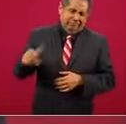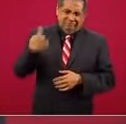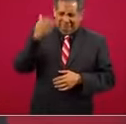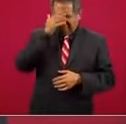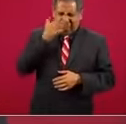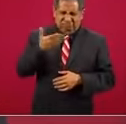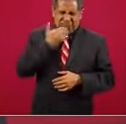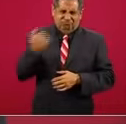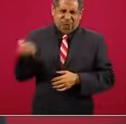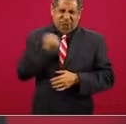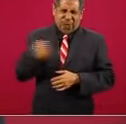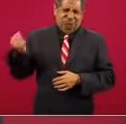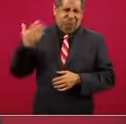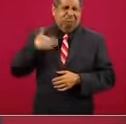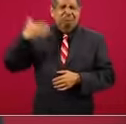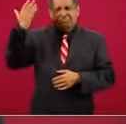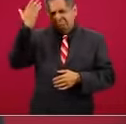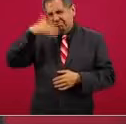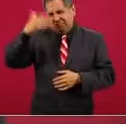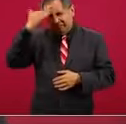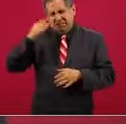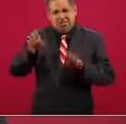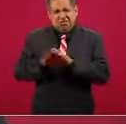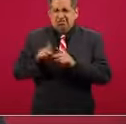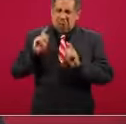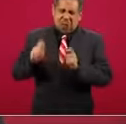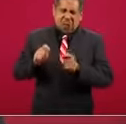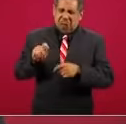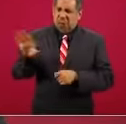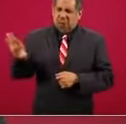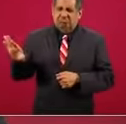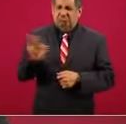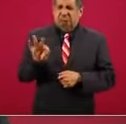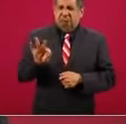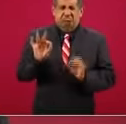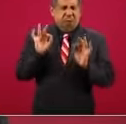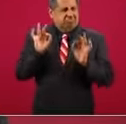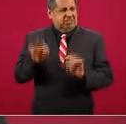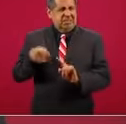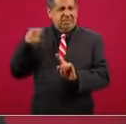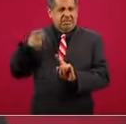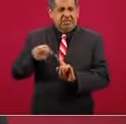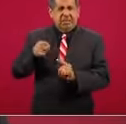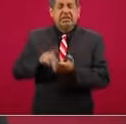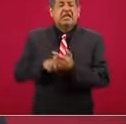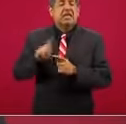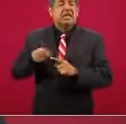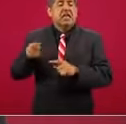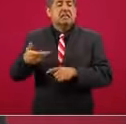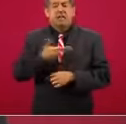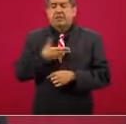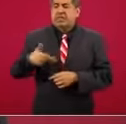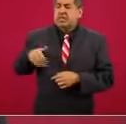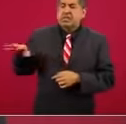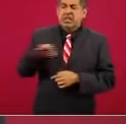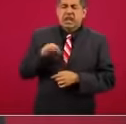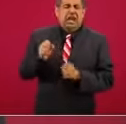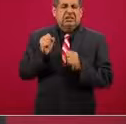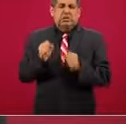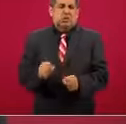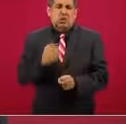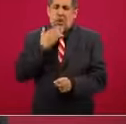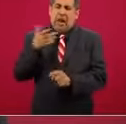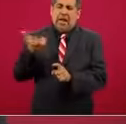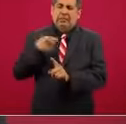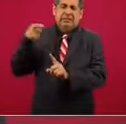estoy seguro que será una designación atinada por parte del presidente de